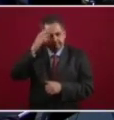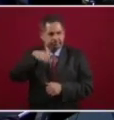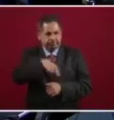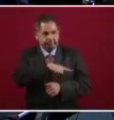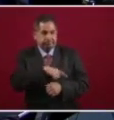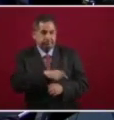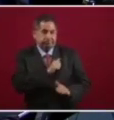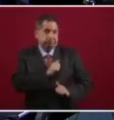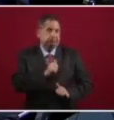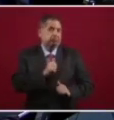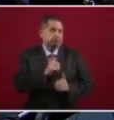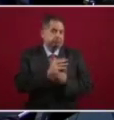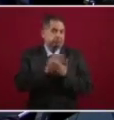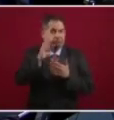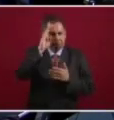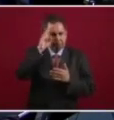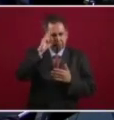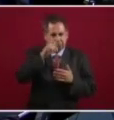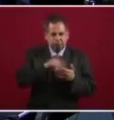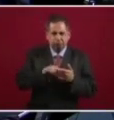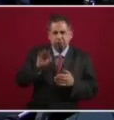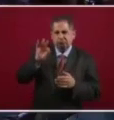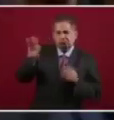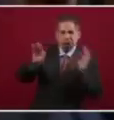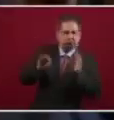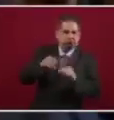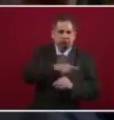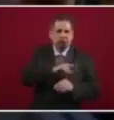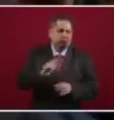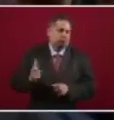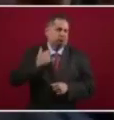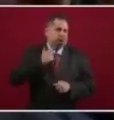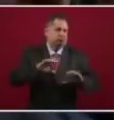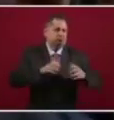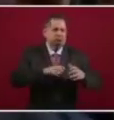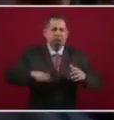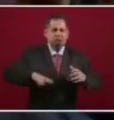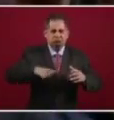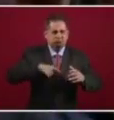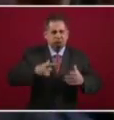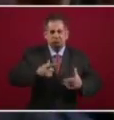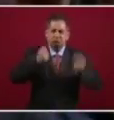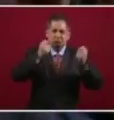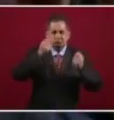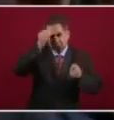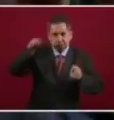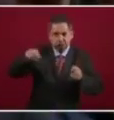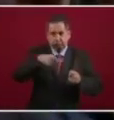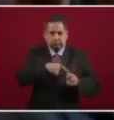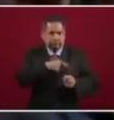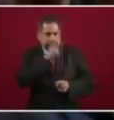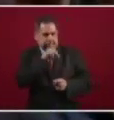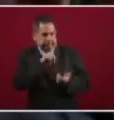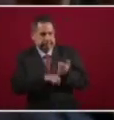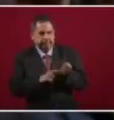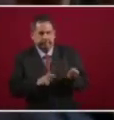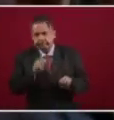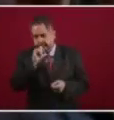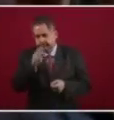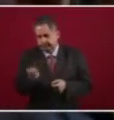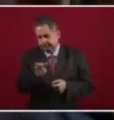alcances de las bestias neoliberales que gobernaron este país, señor. Y en esa misma